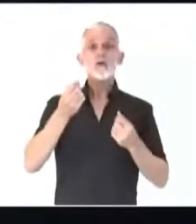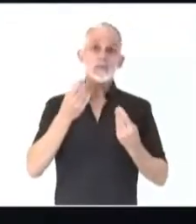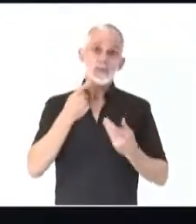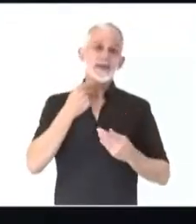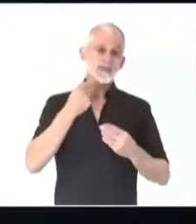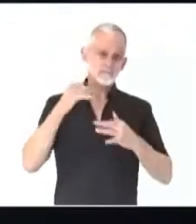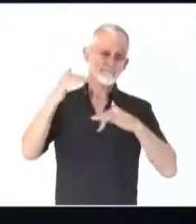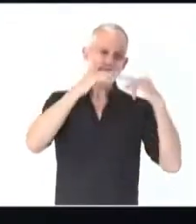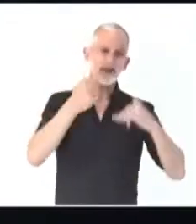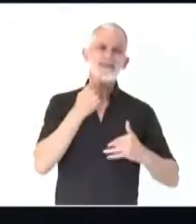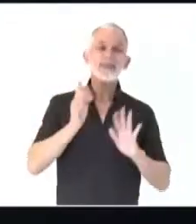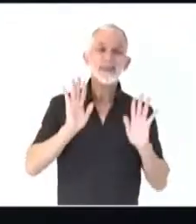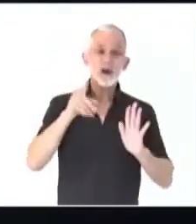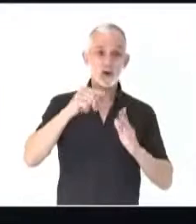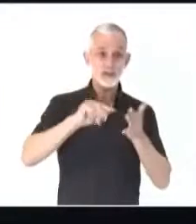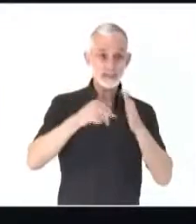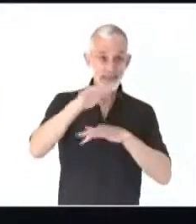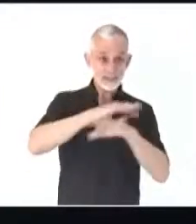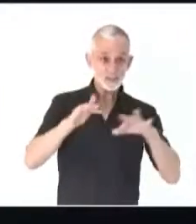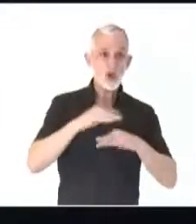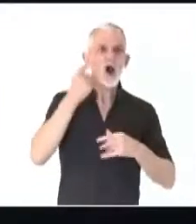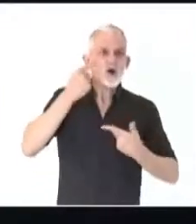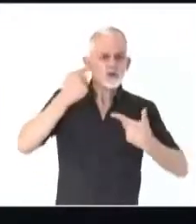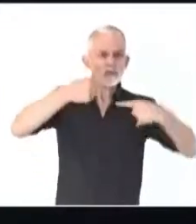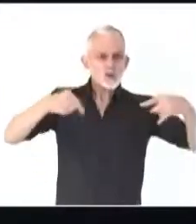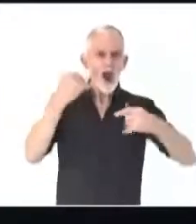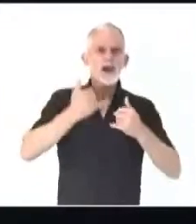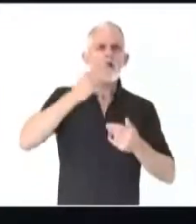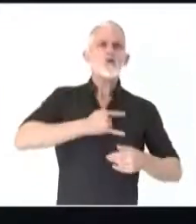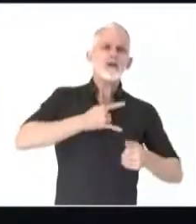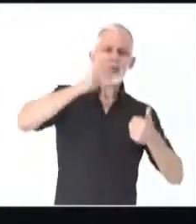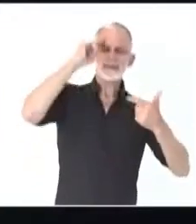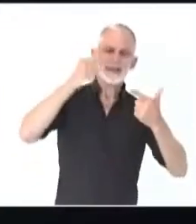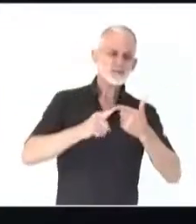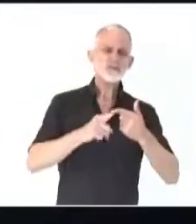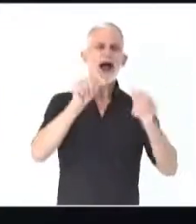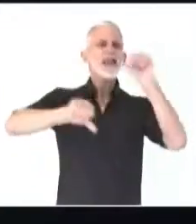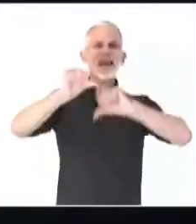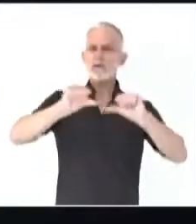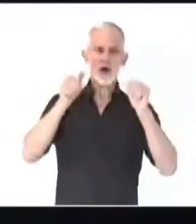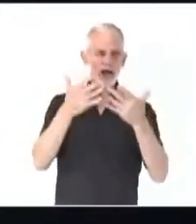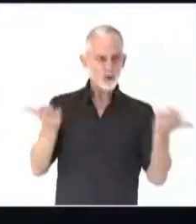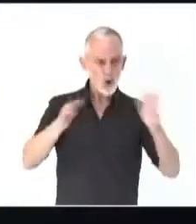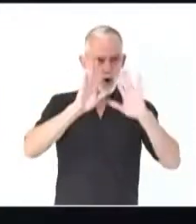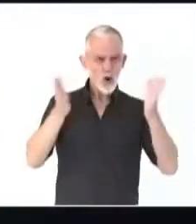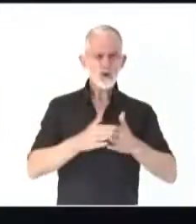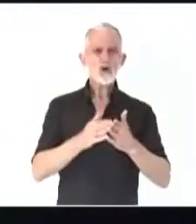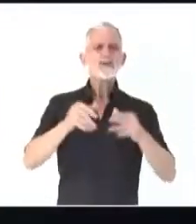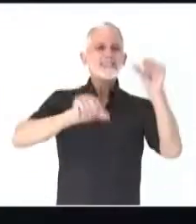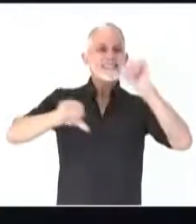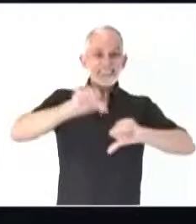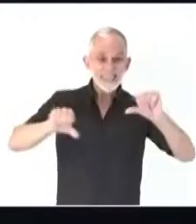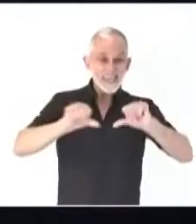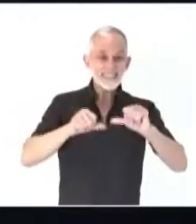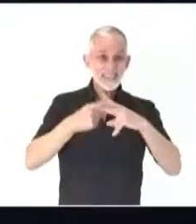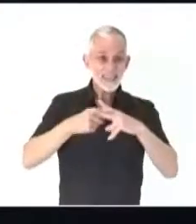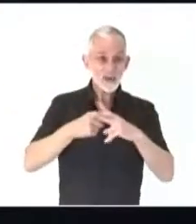Como bien se dijo mucho acá, la ciudad es una gran productora de conocimiento. Tenemos universidades nacionales, tenemos los mejores laboratorios. Hay que crear una ciencia de ciencia y